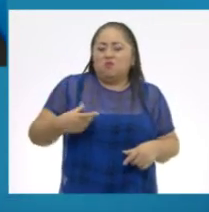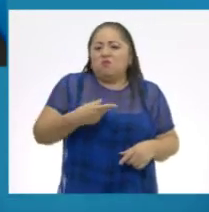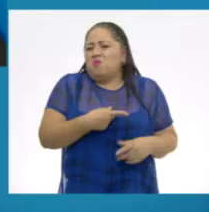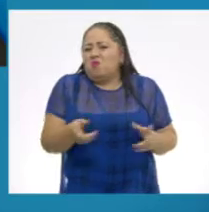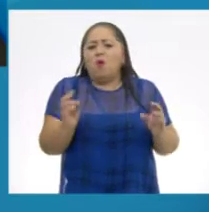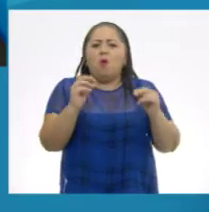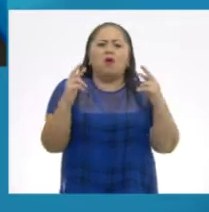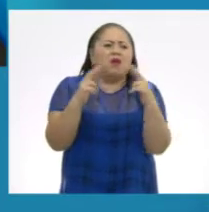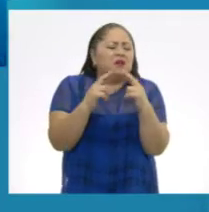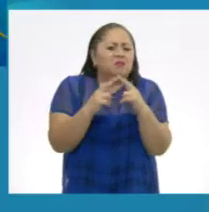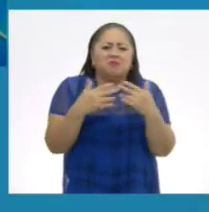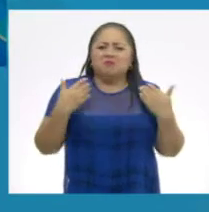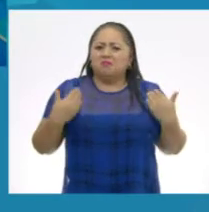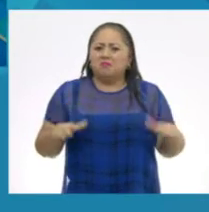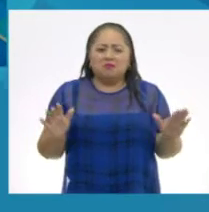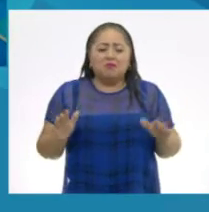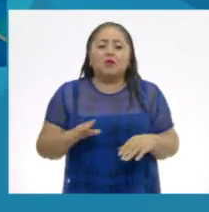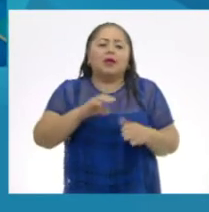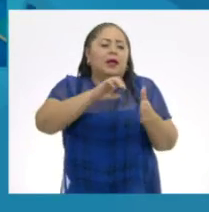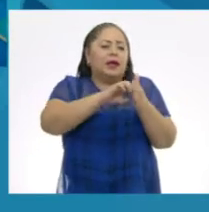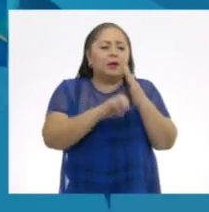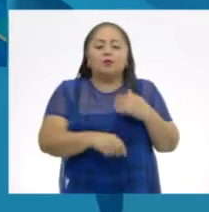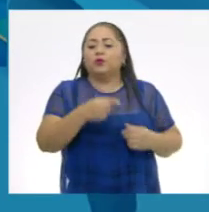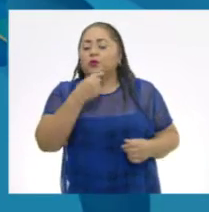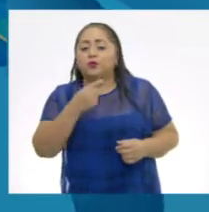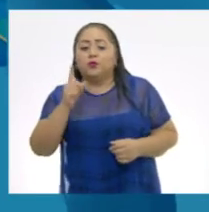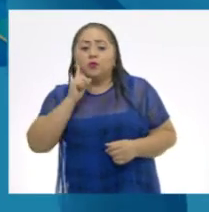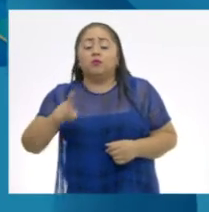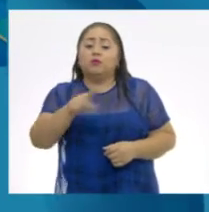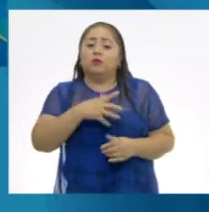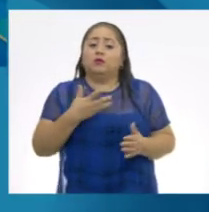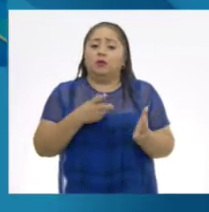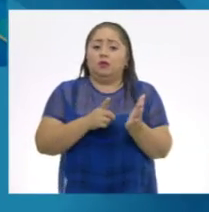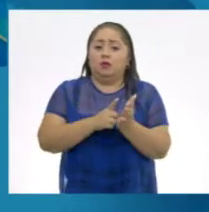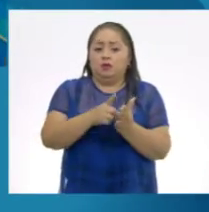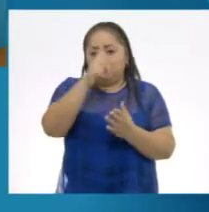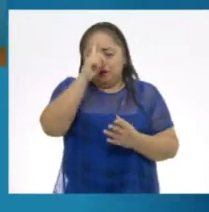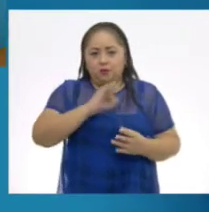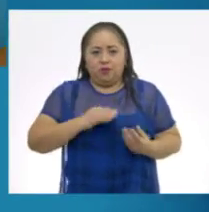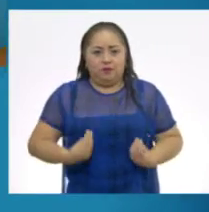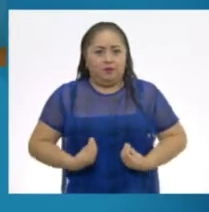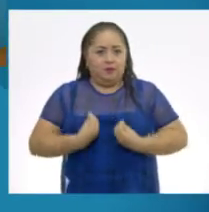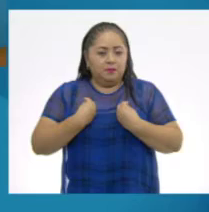nuestra religión. Por ejemplo, como niñas y niños tenemos derecho a la supervivencia.